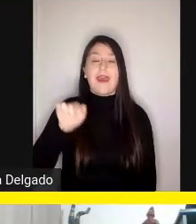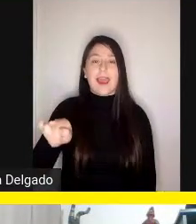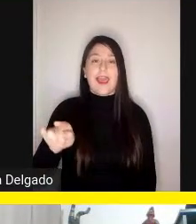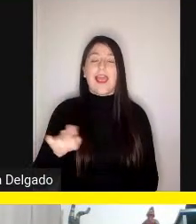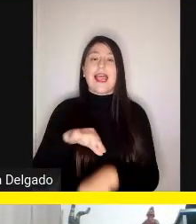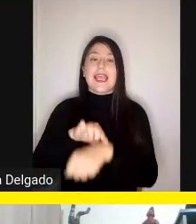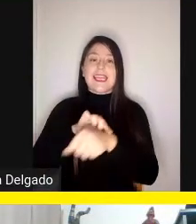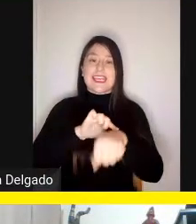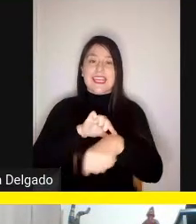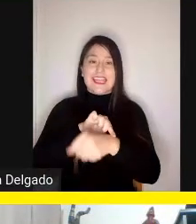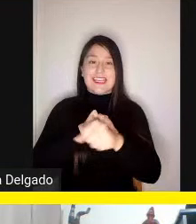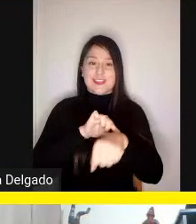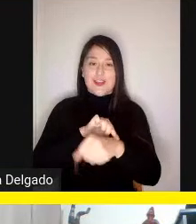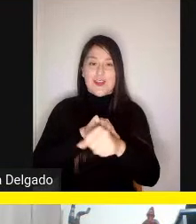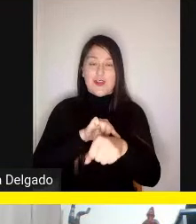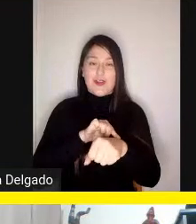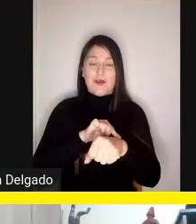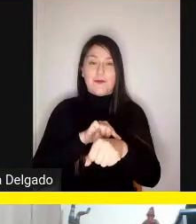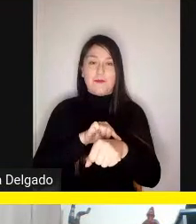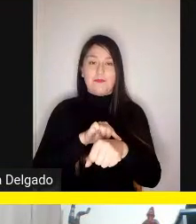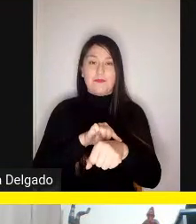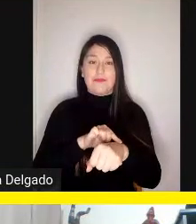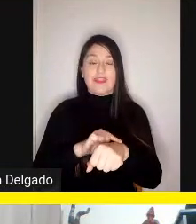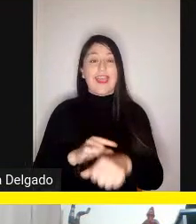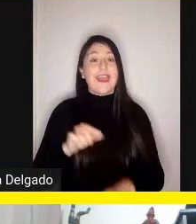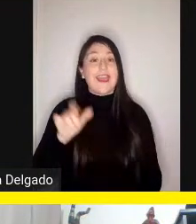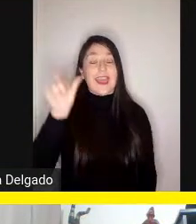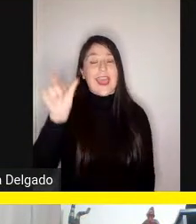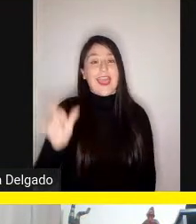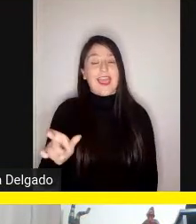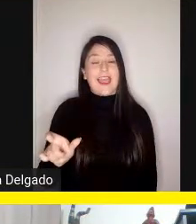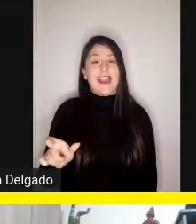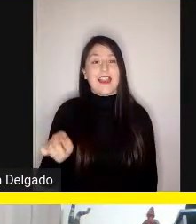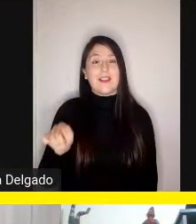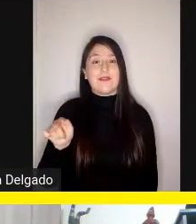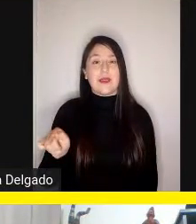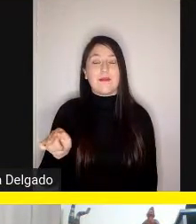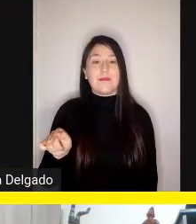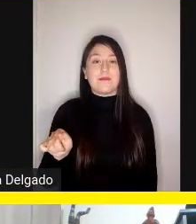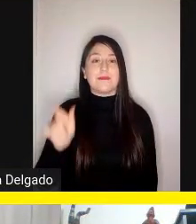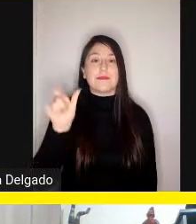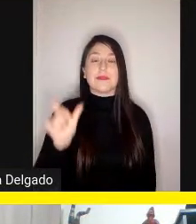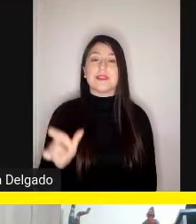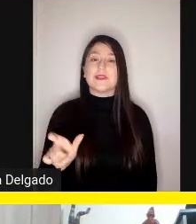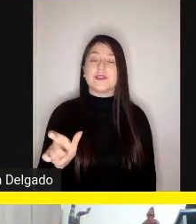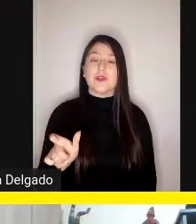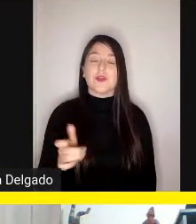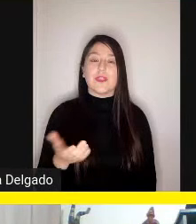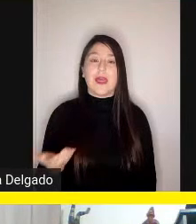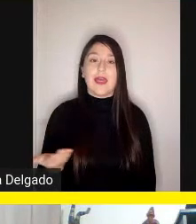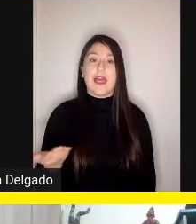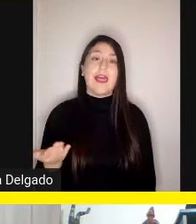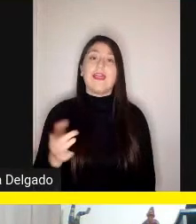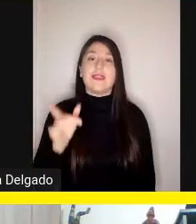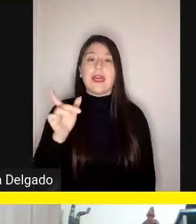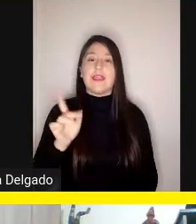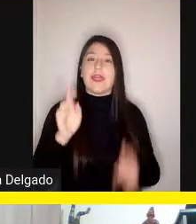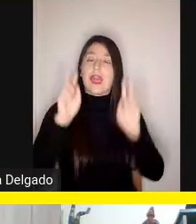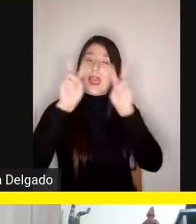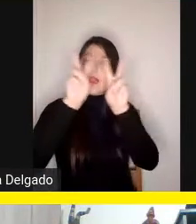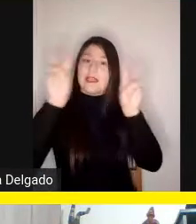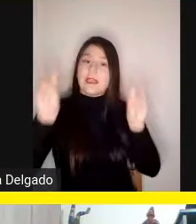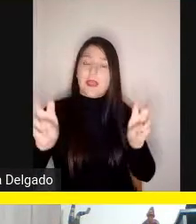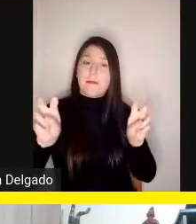Hola, hola. además una persona que desde la medicina y desde